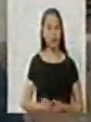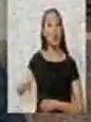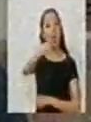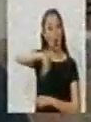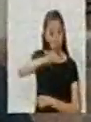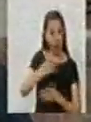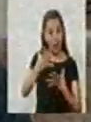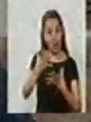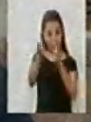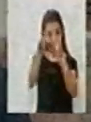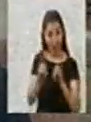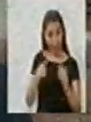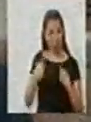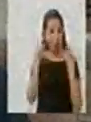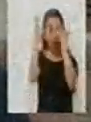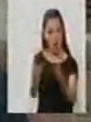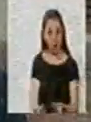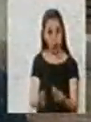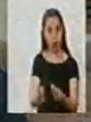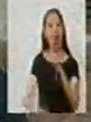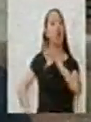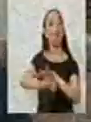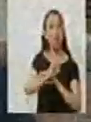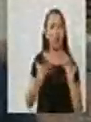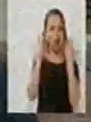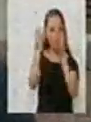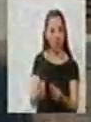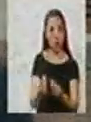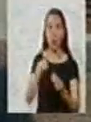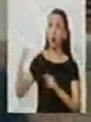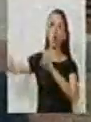nosotros vamos a estar acá presentes siempre con el fútbol y con las condiciones y los nexos que tenemos allá en Buenos Aires.